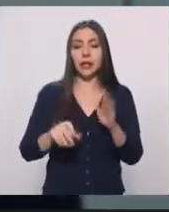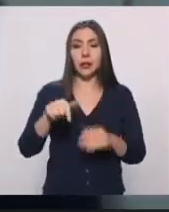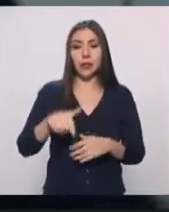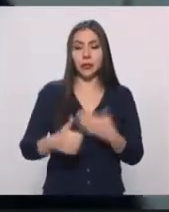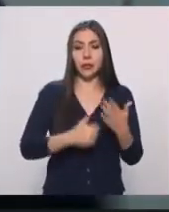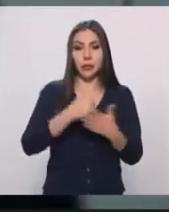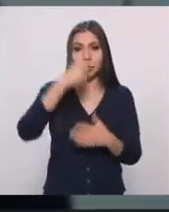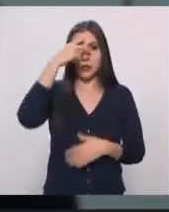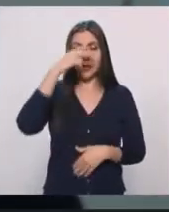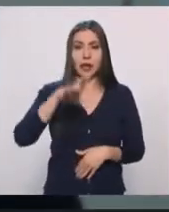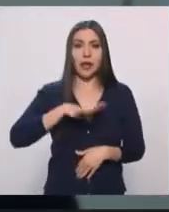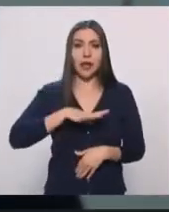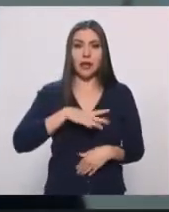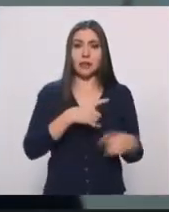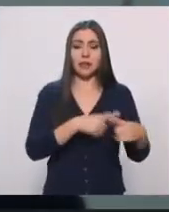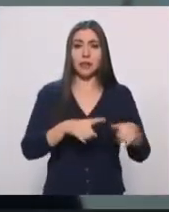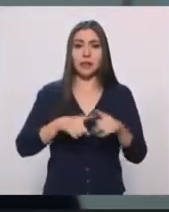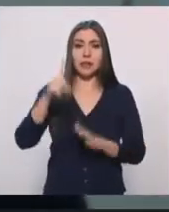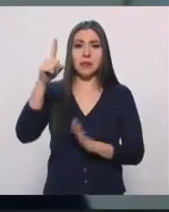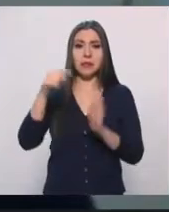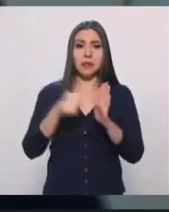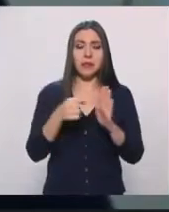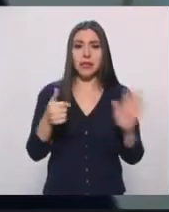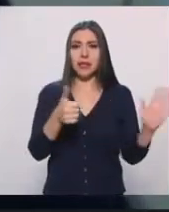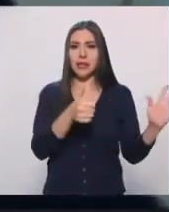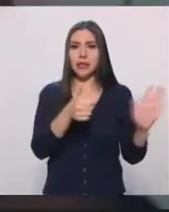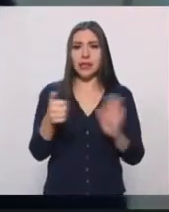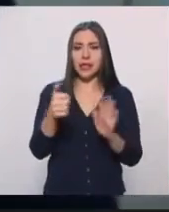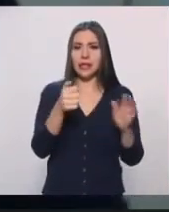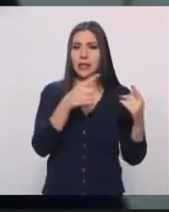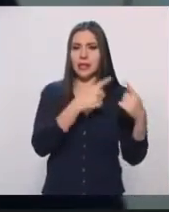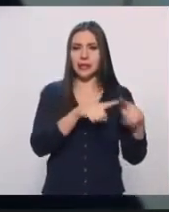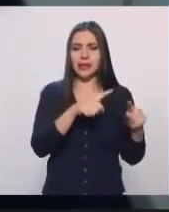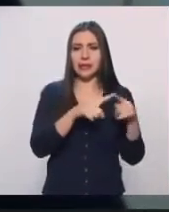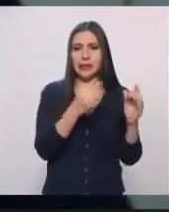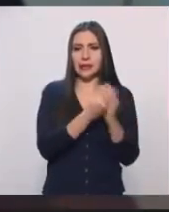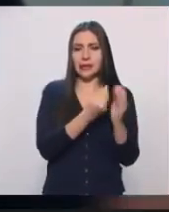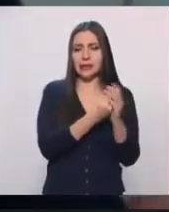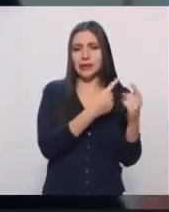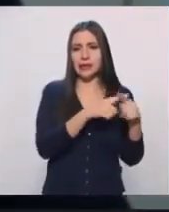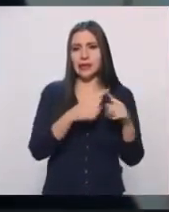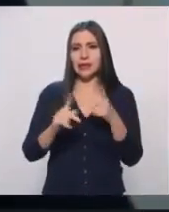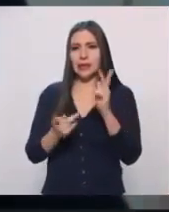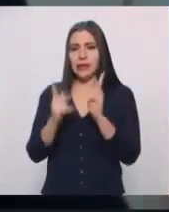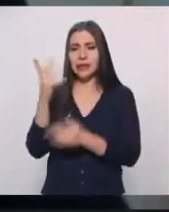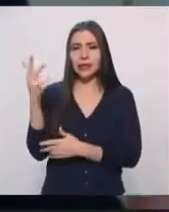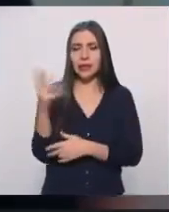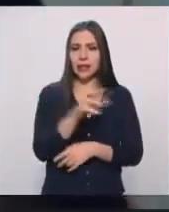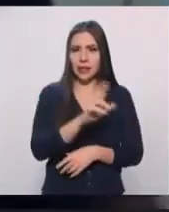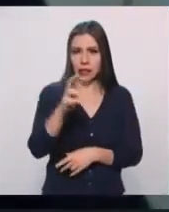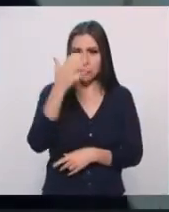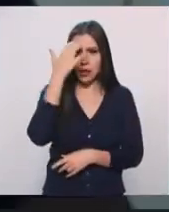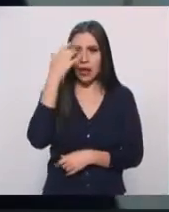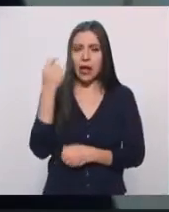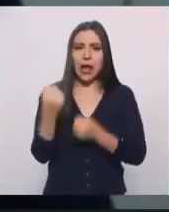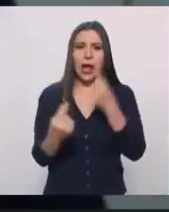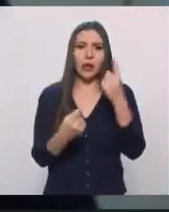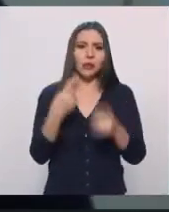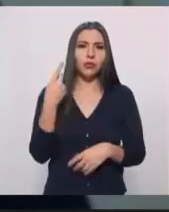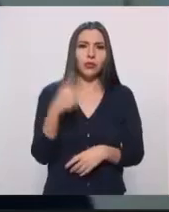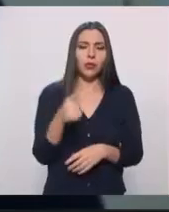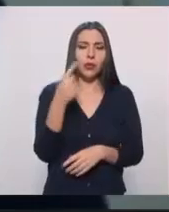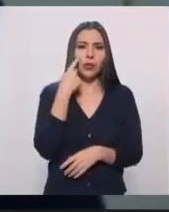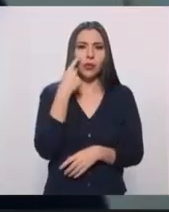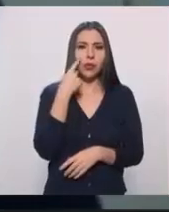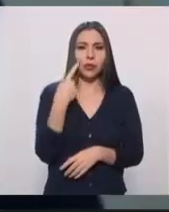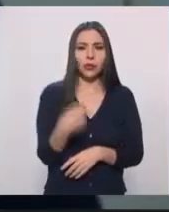se habla de que hay más de 1,600 especies reconocidas, etcétera. Tenemos algunas muy locales, digamos,